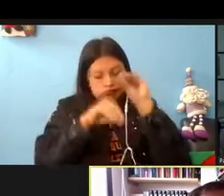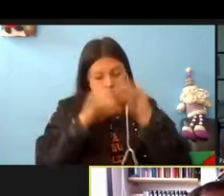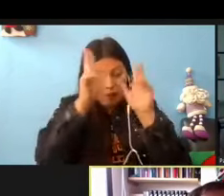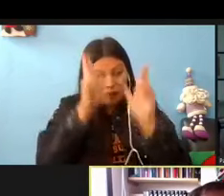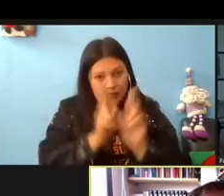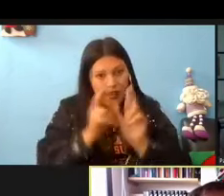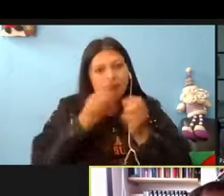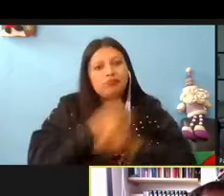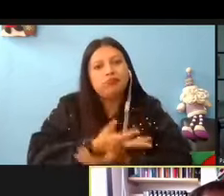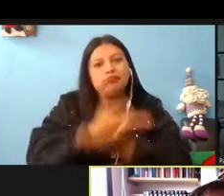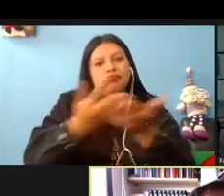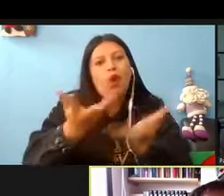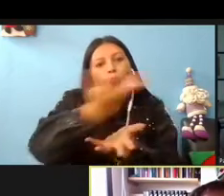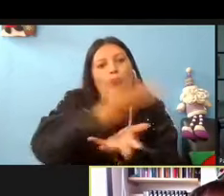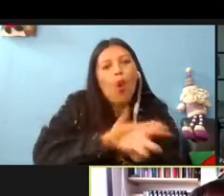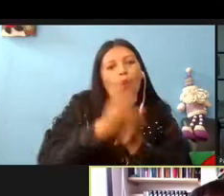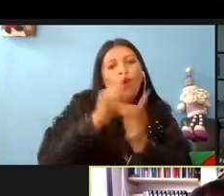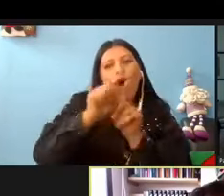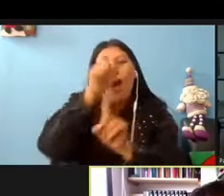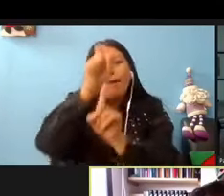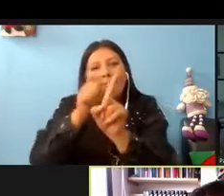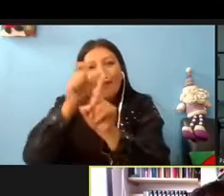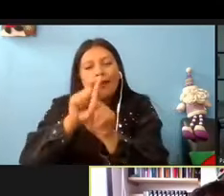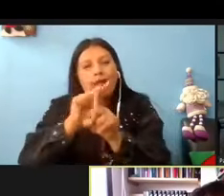para múltiples tipos de públicos.